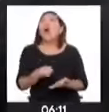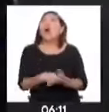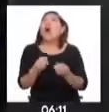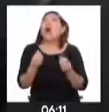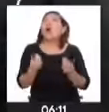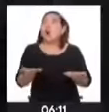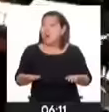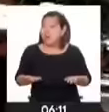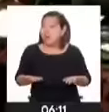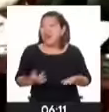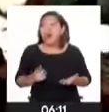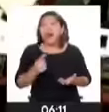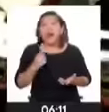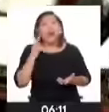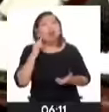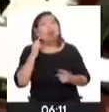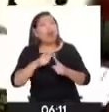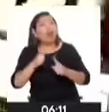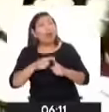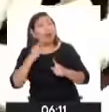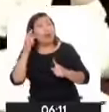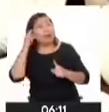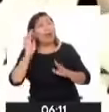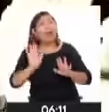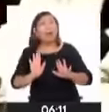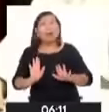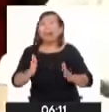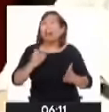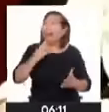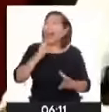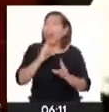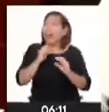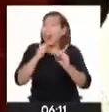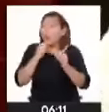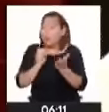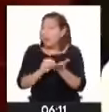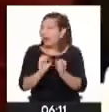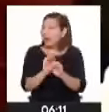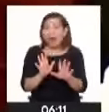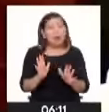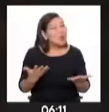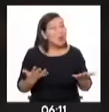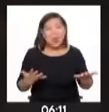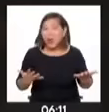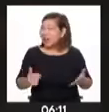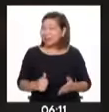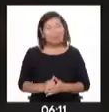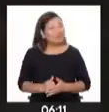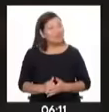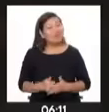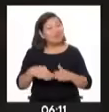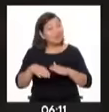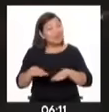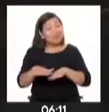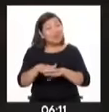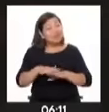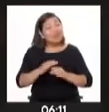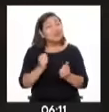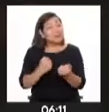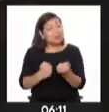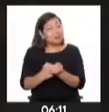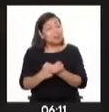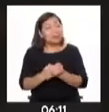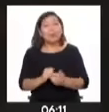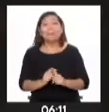se encuentran determinados en la ruta del dinero. Toda la ruta del dinero está incluida dentro de los procesos de colaboración